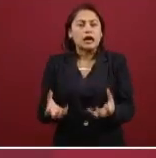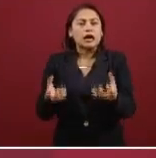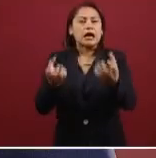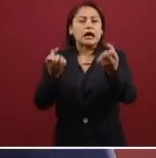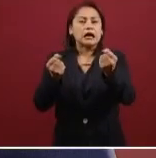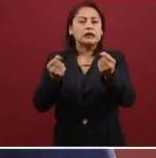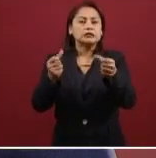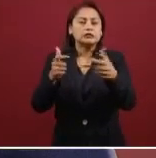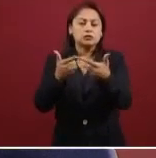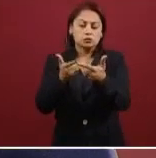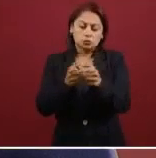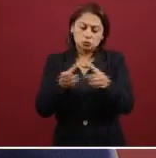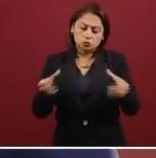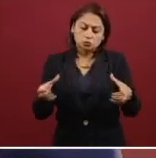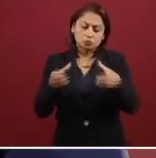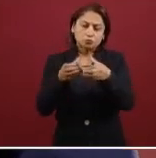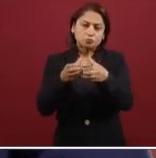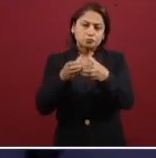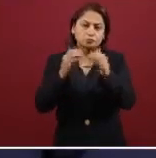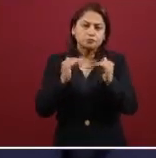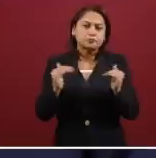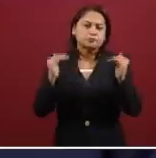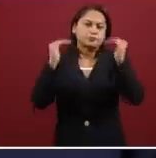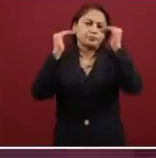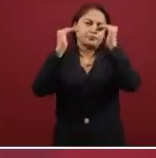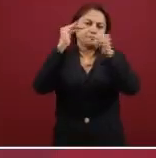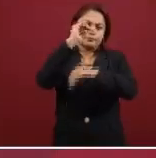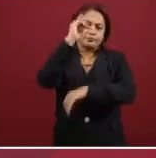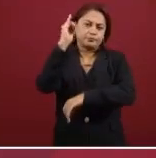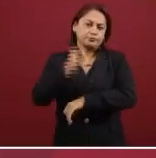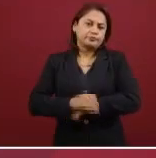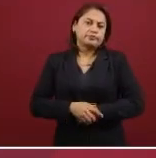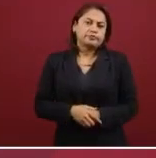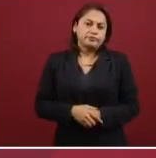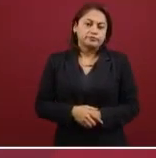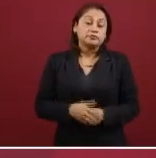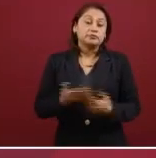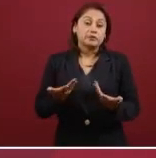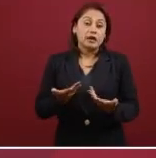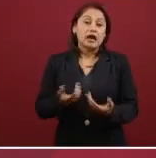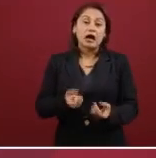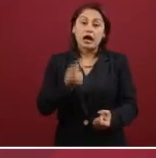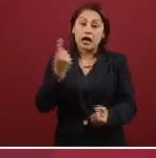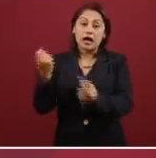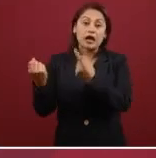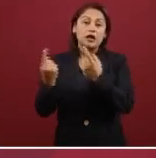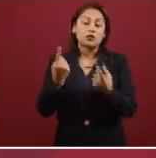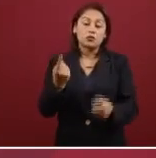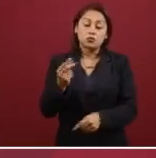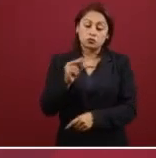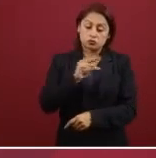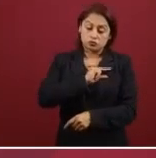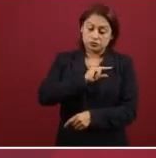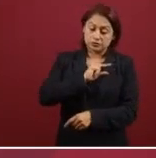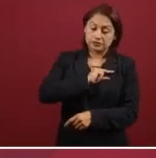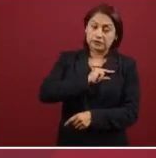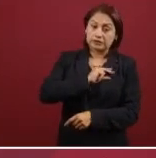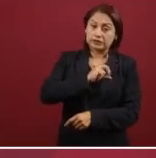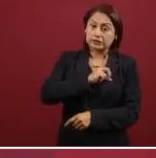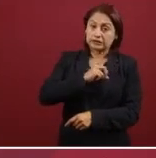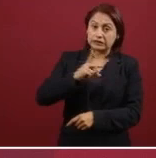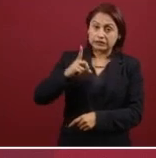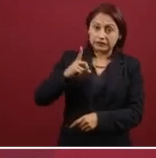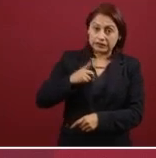potentados. Se convirtieron deudas privadas en deuda pública.